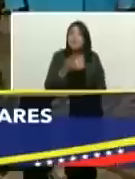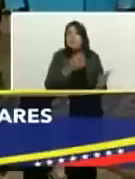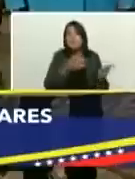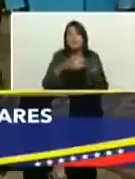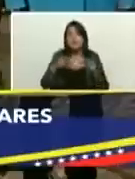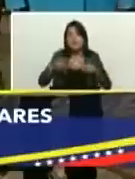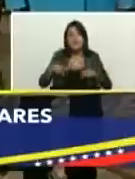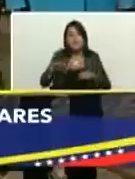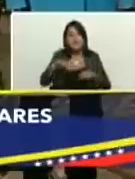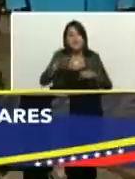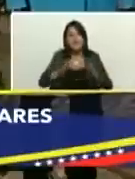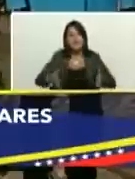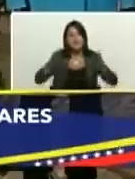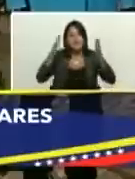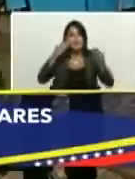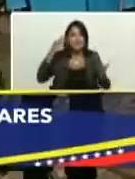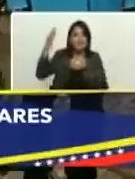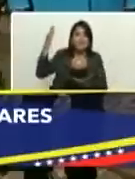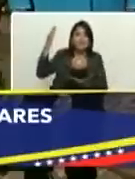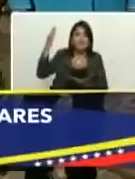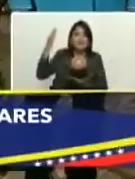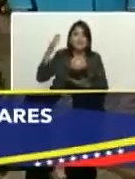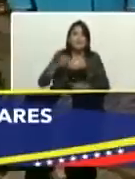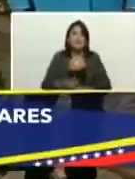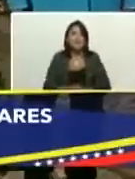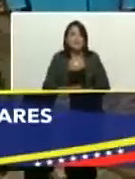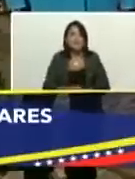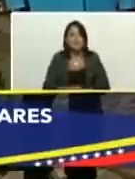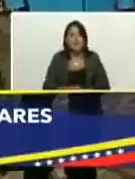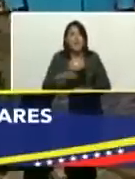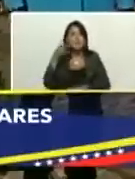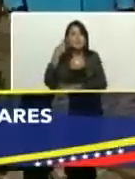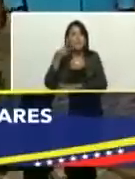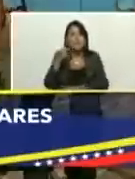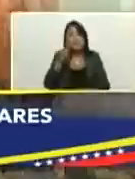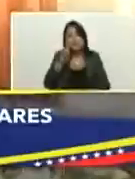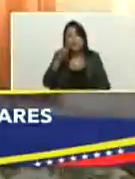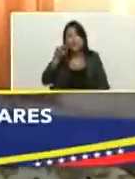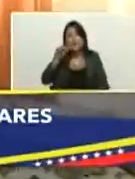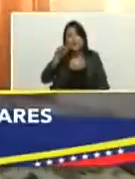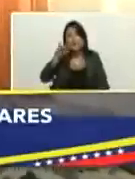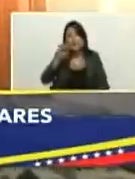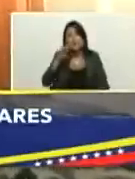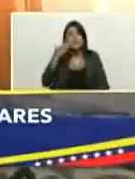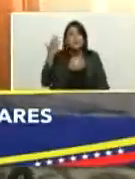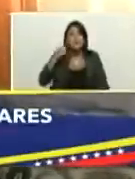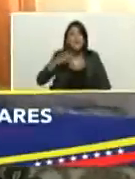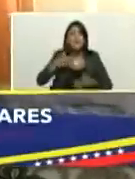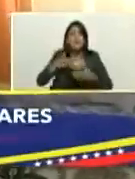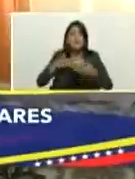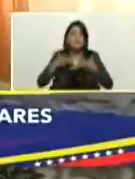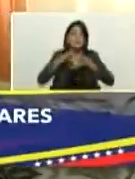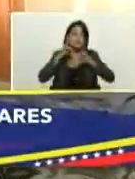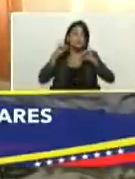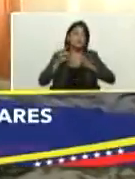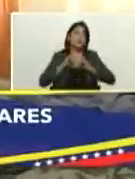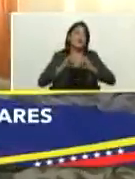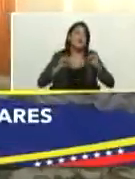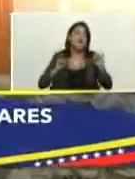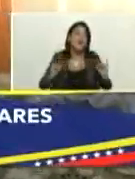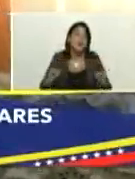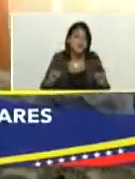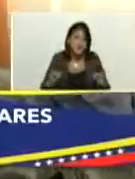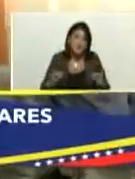en el urbanismo El Gigante del Estado Bolívar, Parroquia Unare. Estamos aquí contentos y felices porque